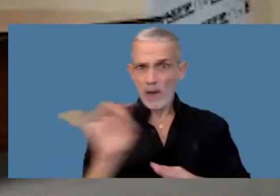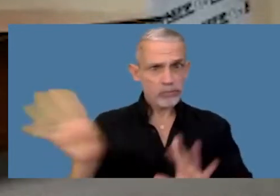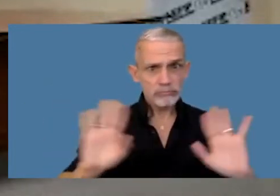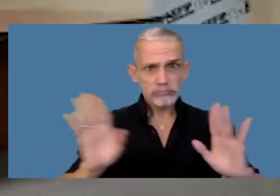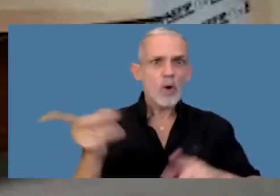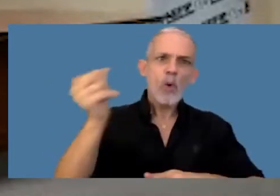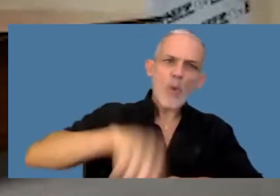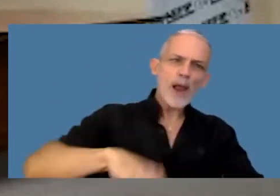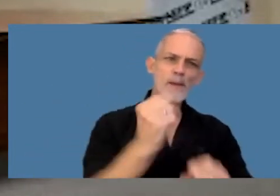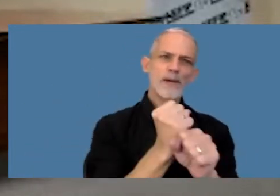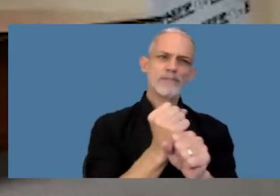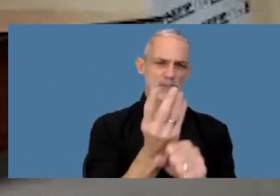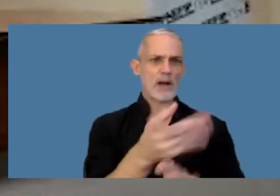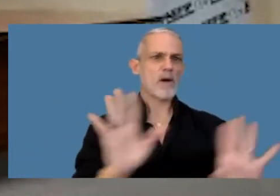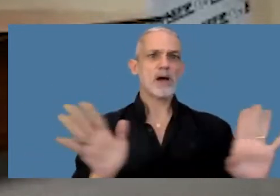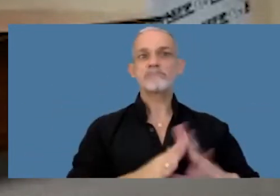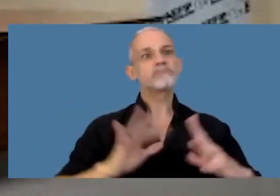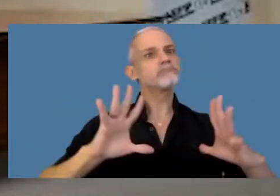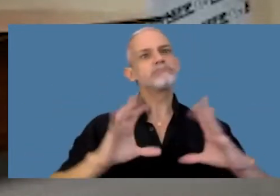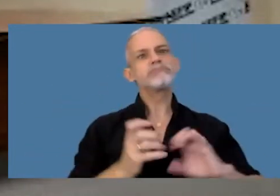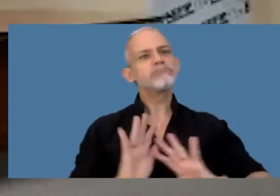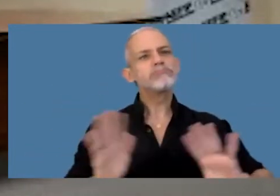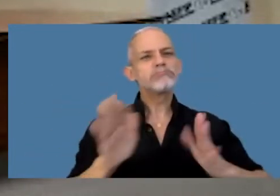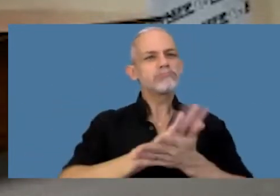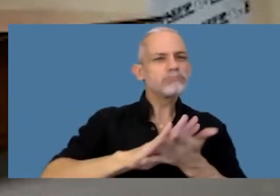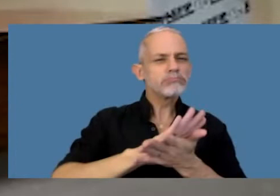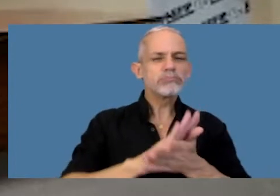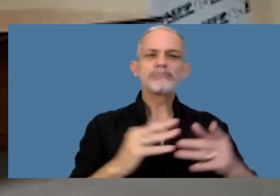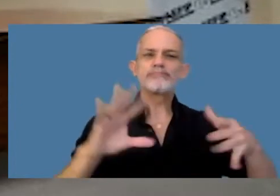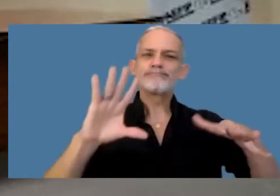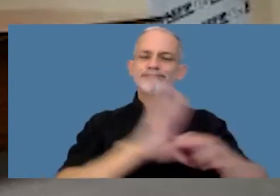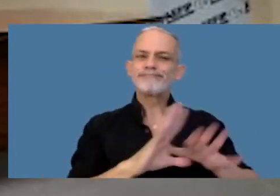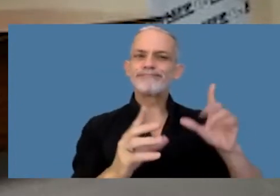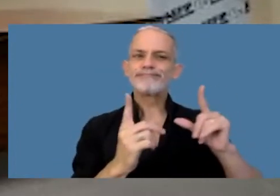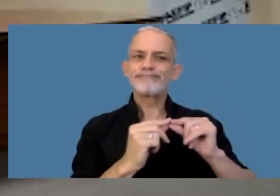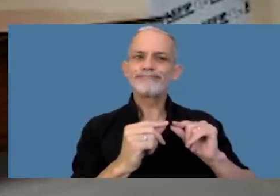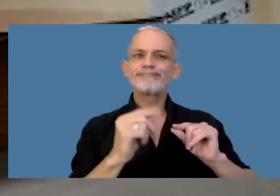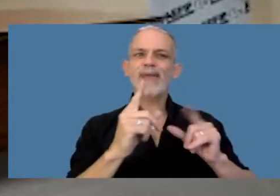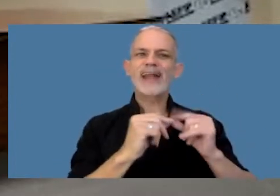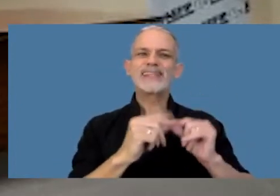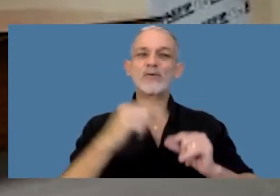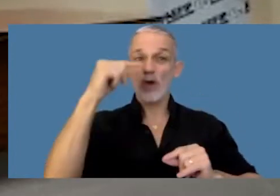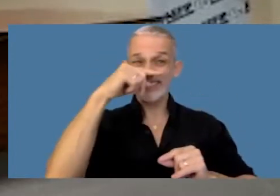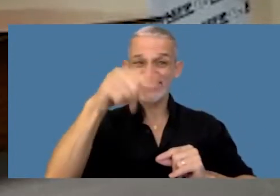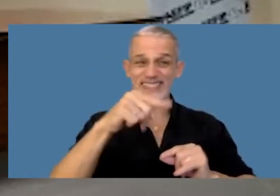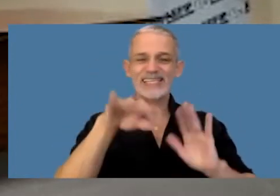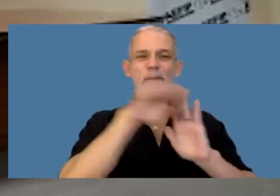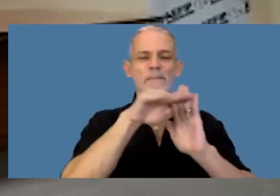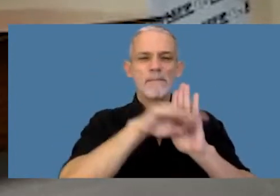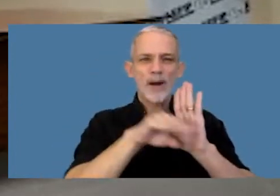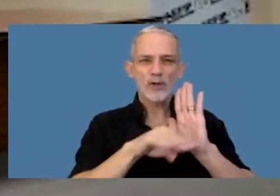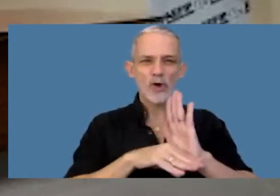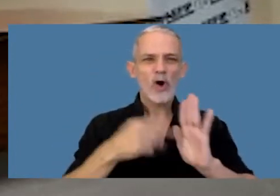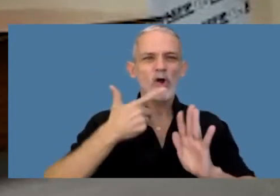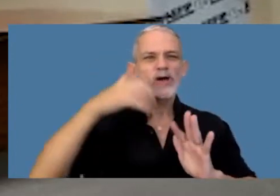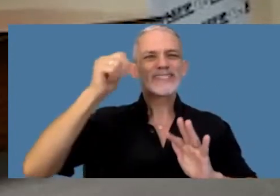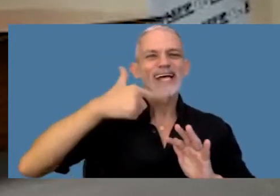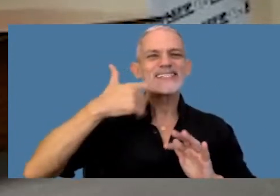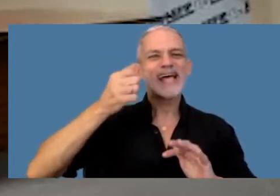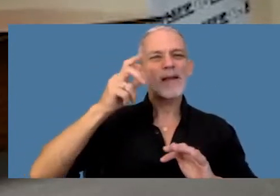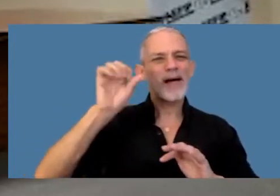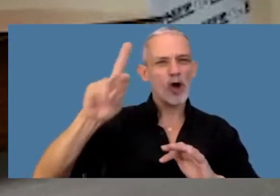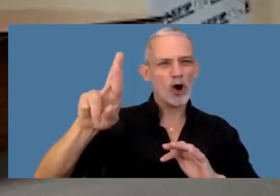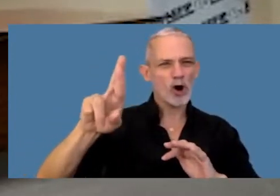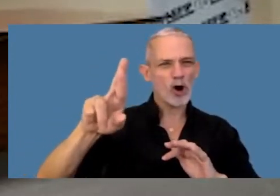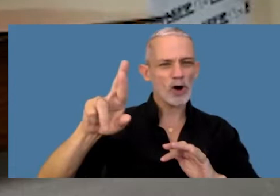la reparación de daños y perjuicios, conforme al artículo 7 del Protocolo de San Salvador. Y